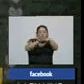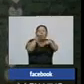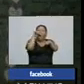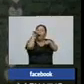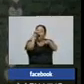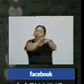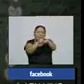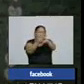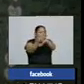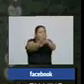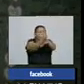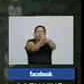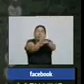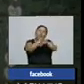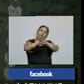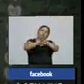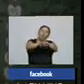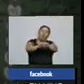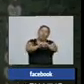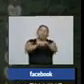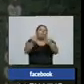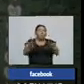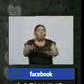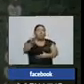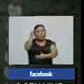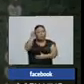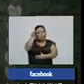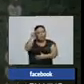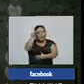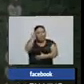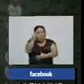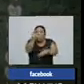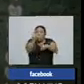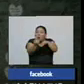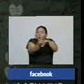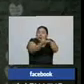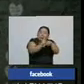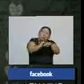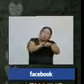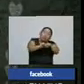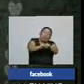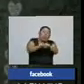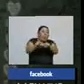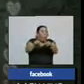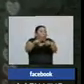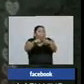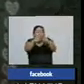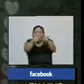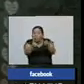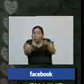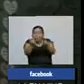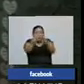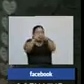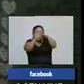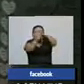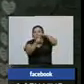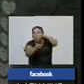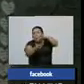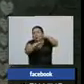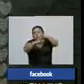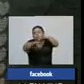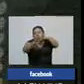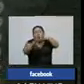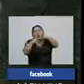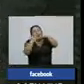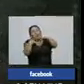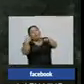ellos perdieron la vida. Entre las víctimas encontraron cuerpos, pero no así otros que todavía hasta la fecha continúa con